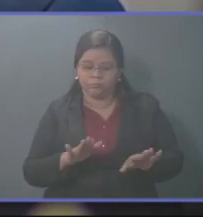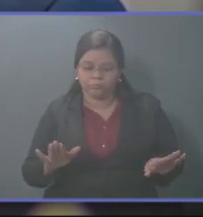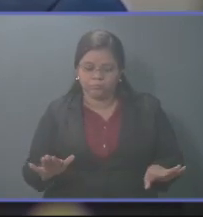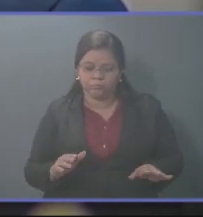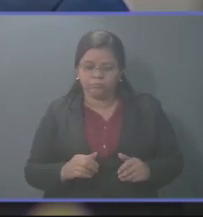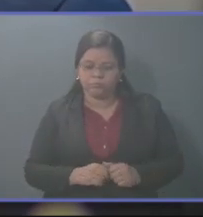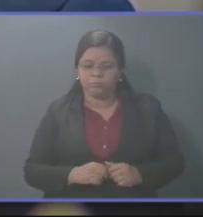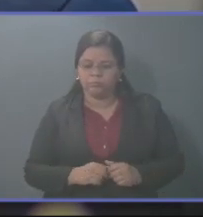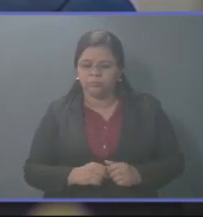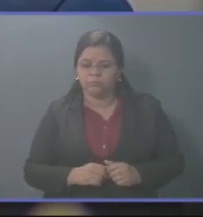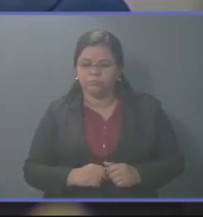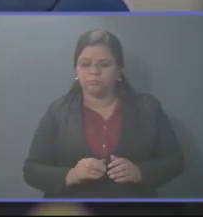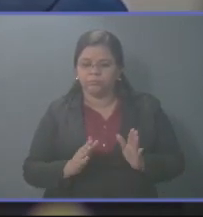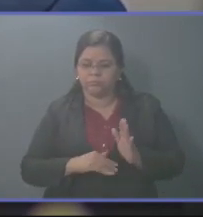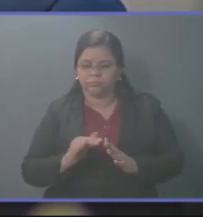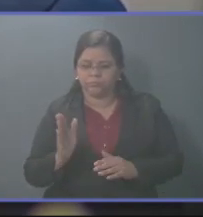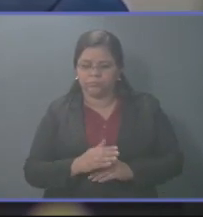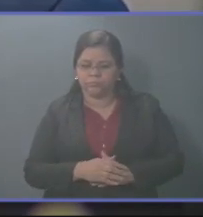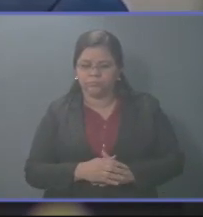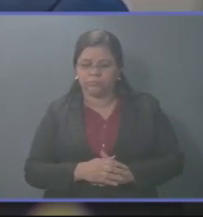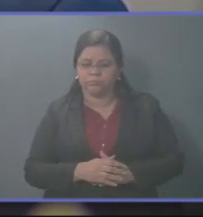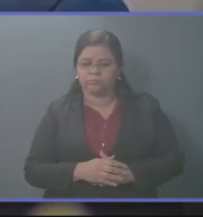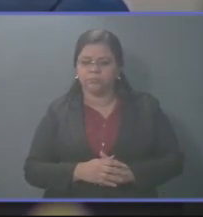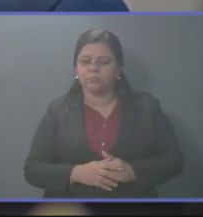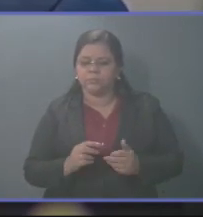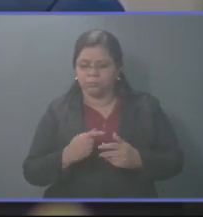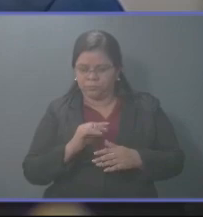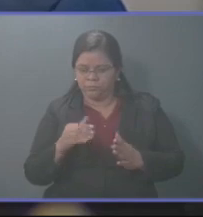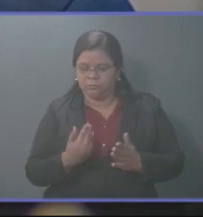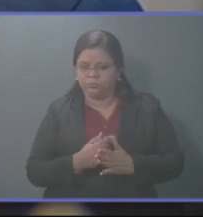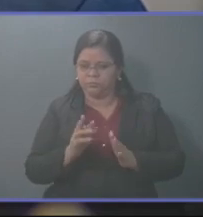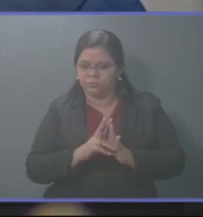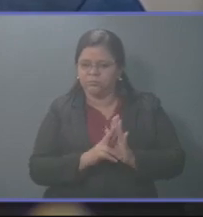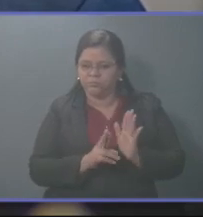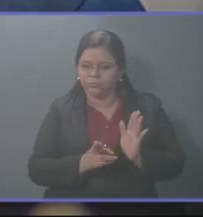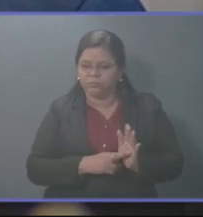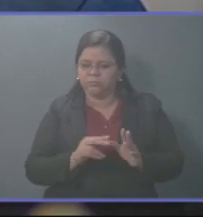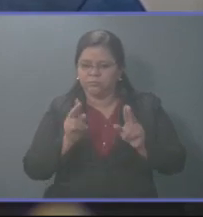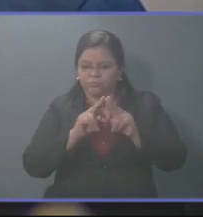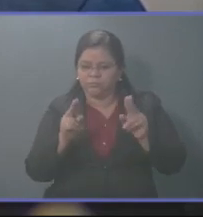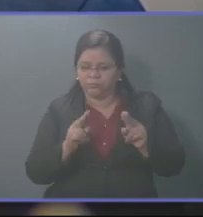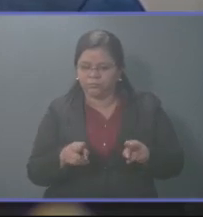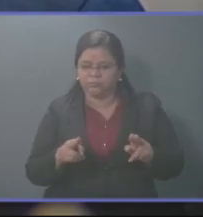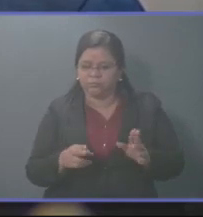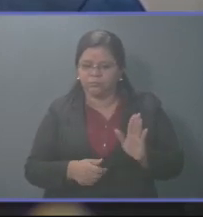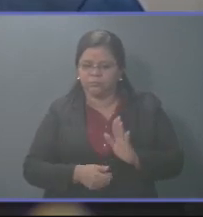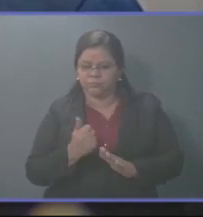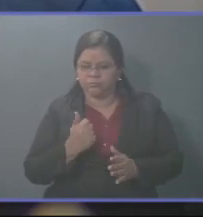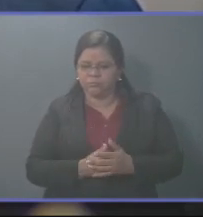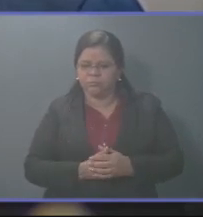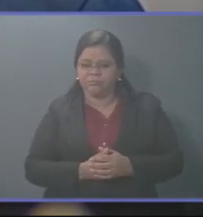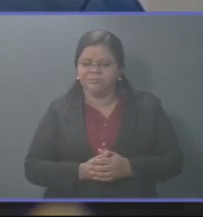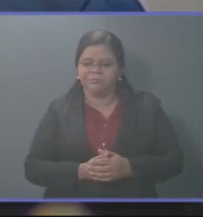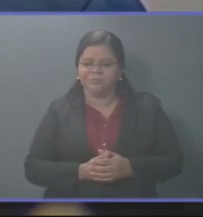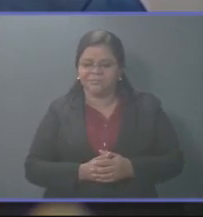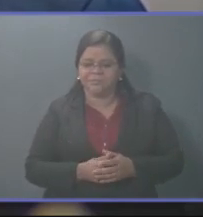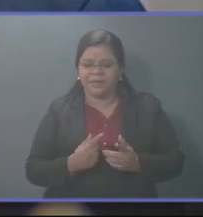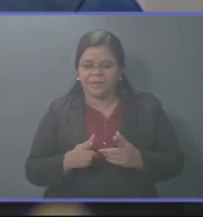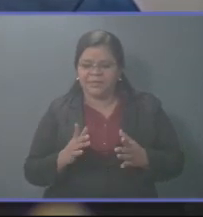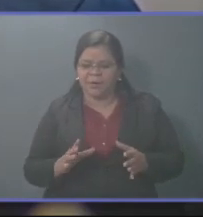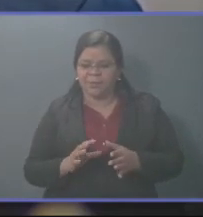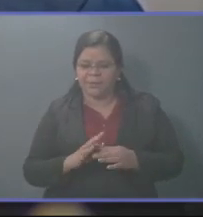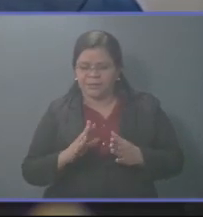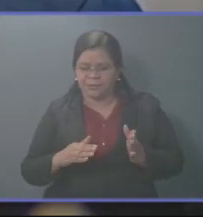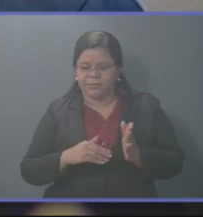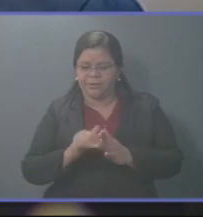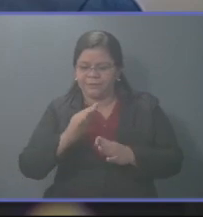primer inciso, todas deberán inscribirse nuevamente en el Registro Nacional de Federaciones y Asociaciones Deportivas. En caso de no cumplir con